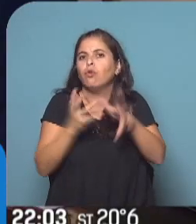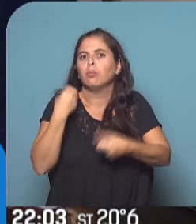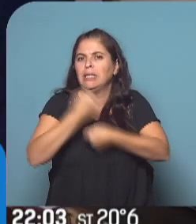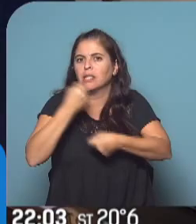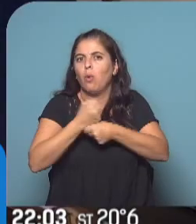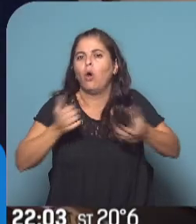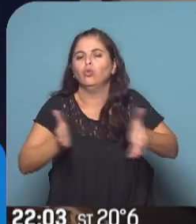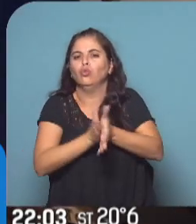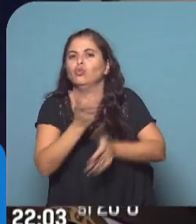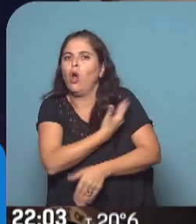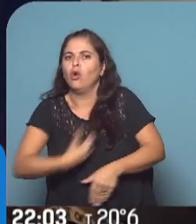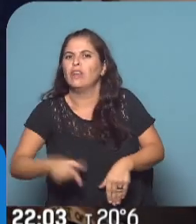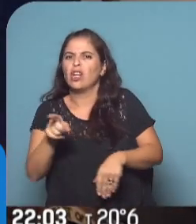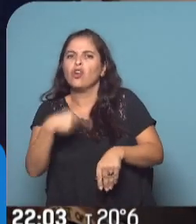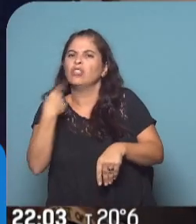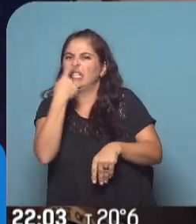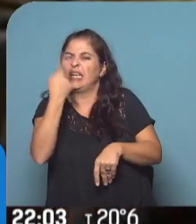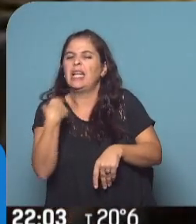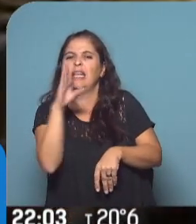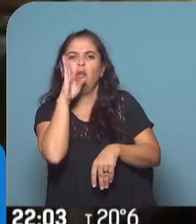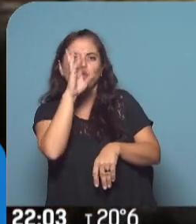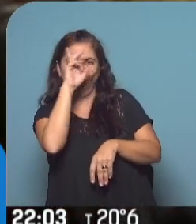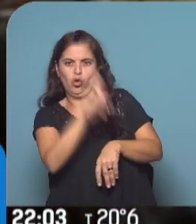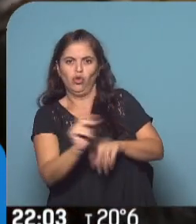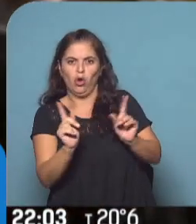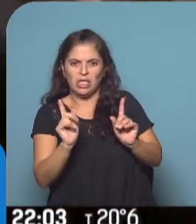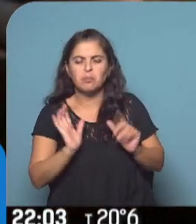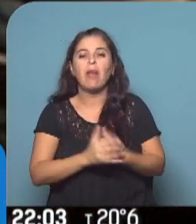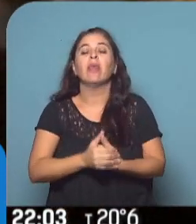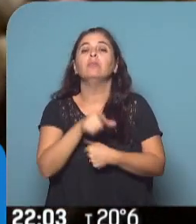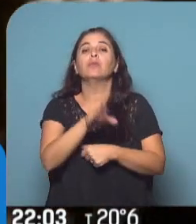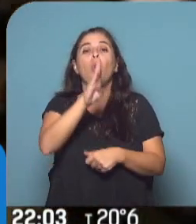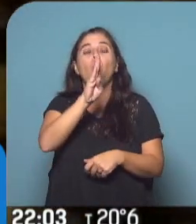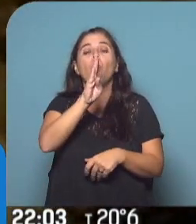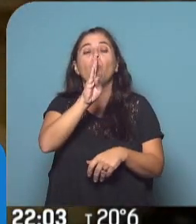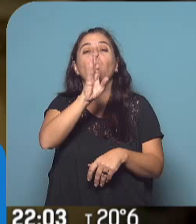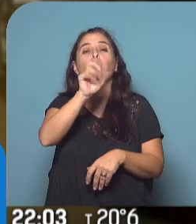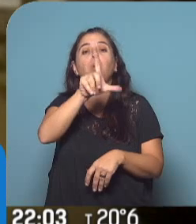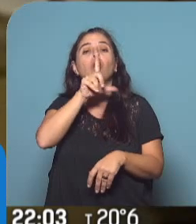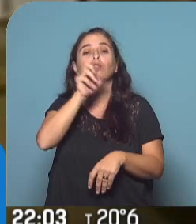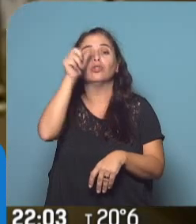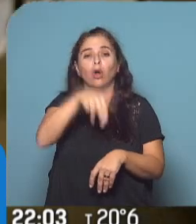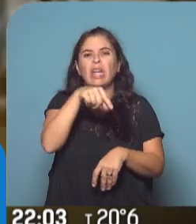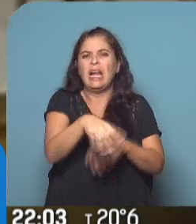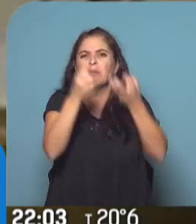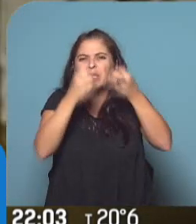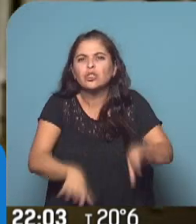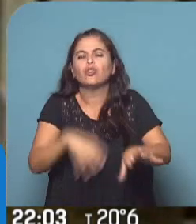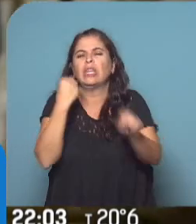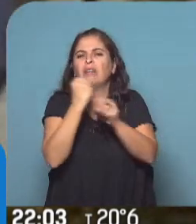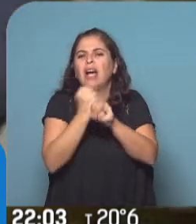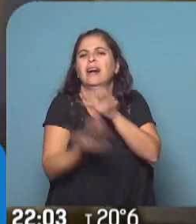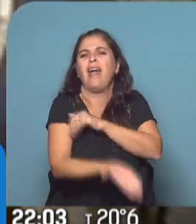allanen a los intereses de los Estados Unidos. Bolton, uno de los impulsores durante el gobierno de George W. Bush de la